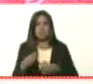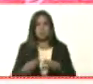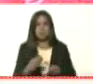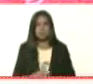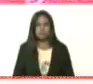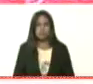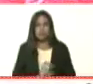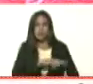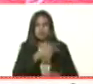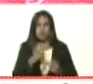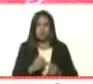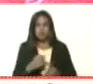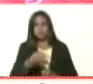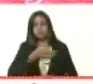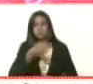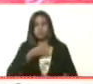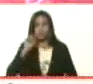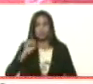fuerzas productivas.